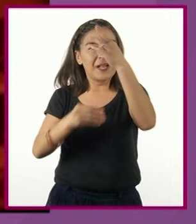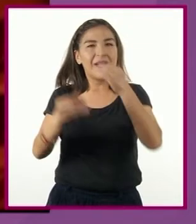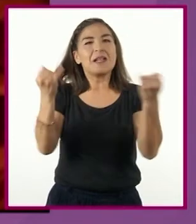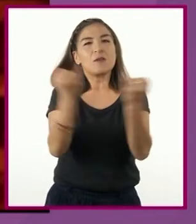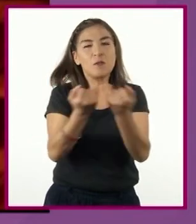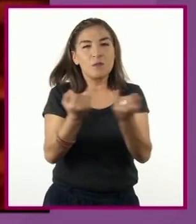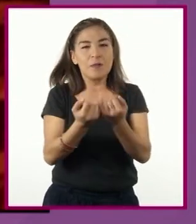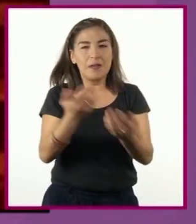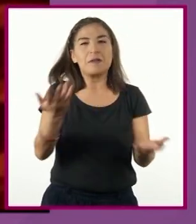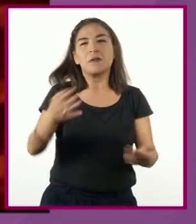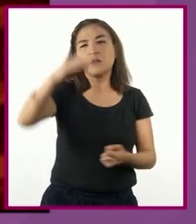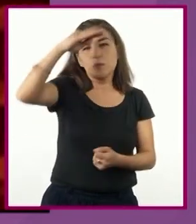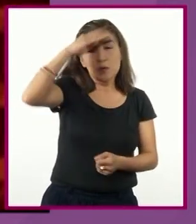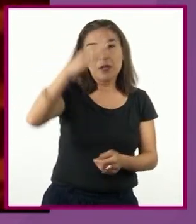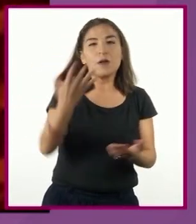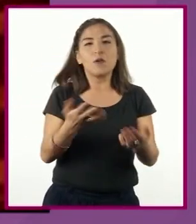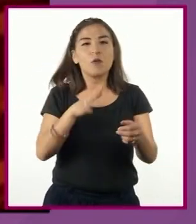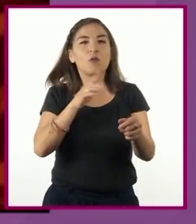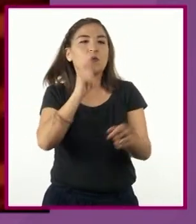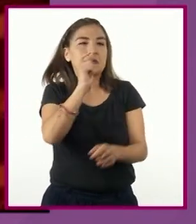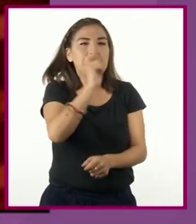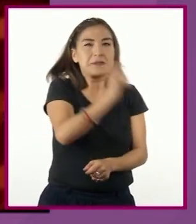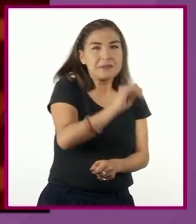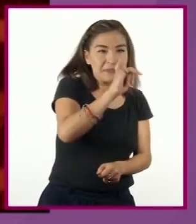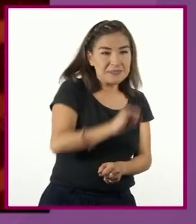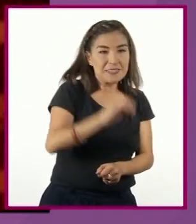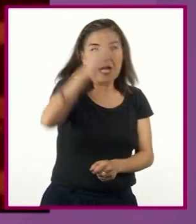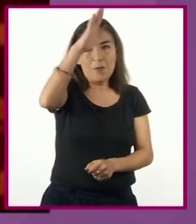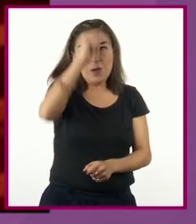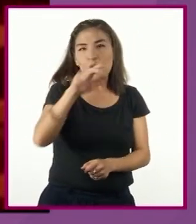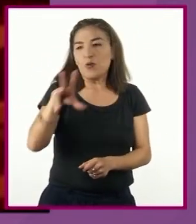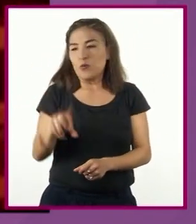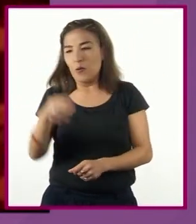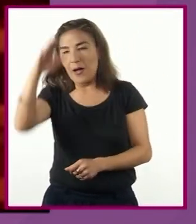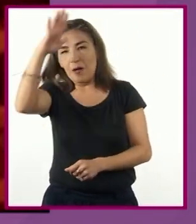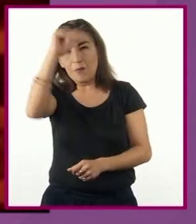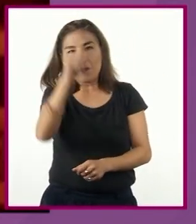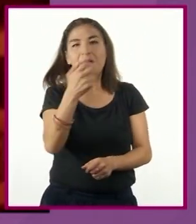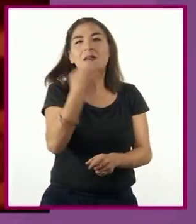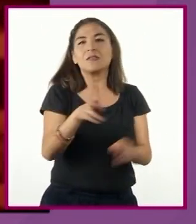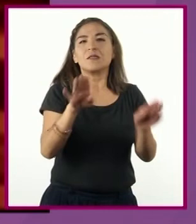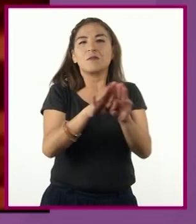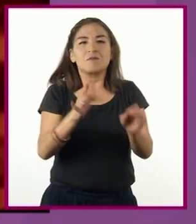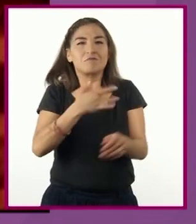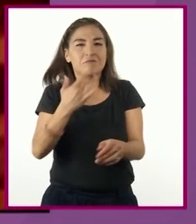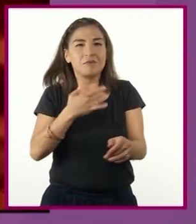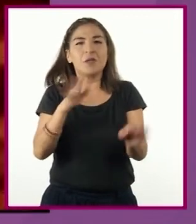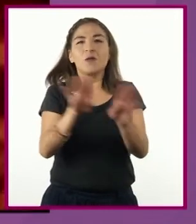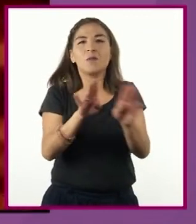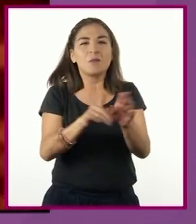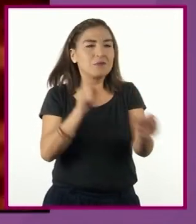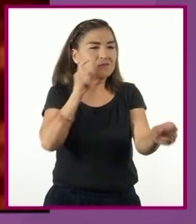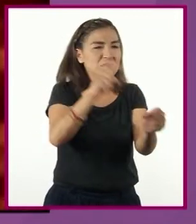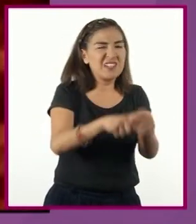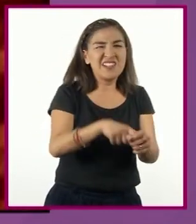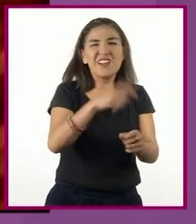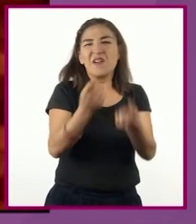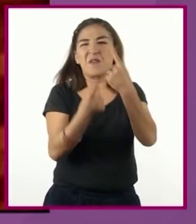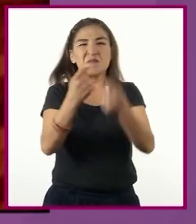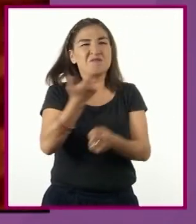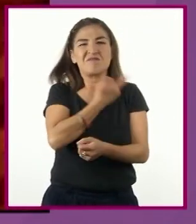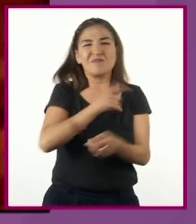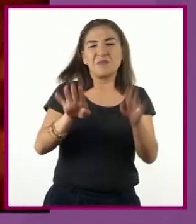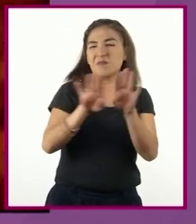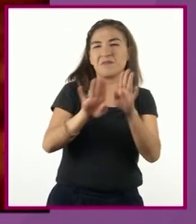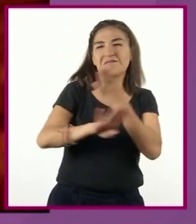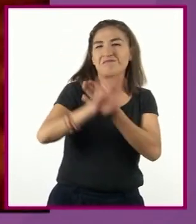vamos reflexionando con qué estamos de acuerdo, con qué estamos en desacuerdo, con qué nos identificamos y qué preferimos rechazar. Es